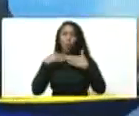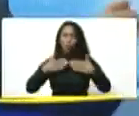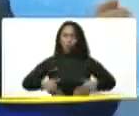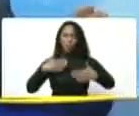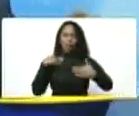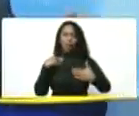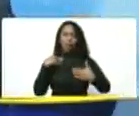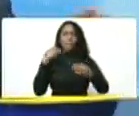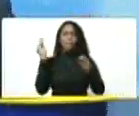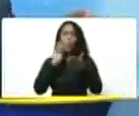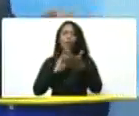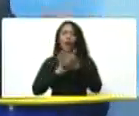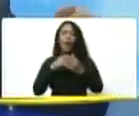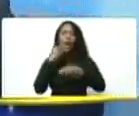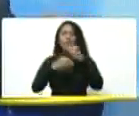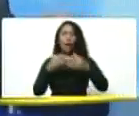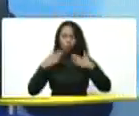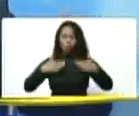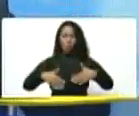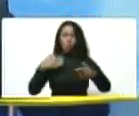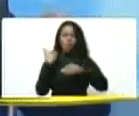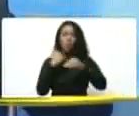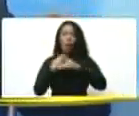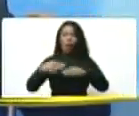meterle electricidad al cuerpo.